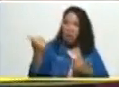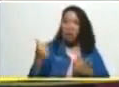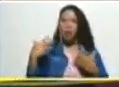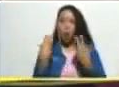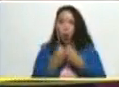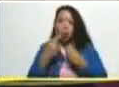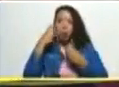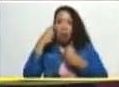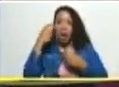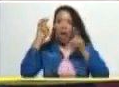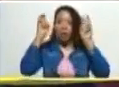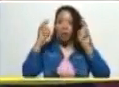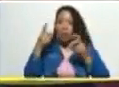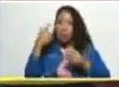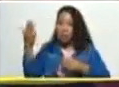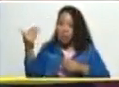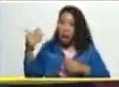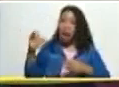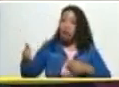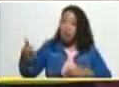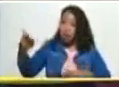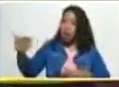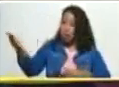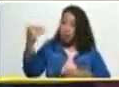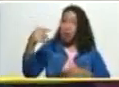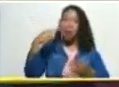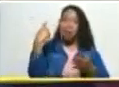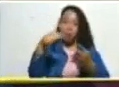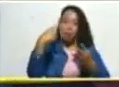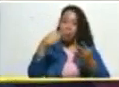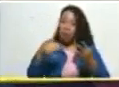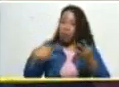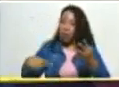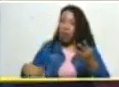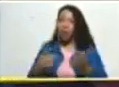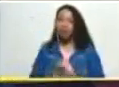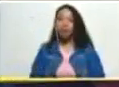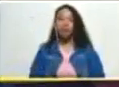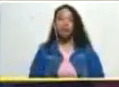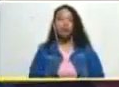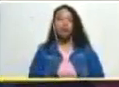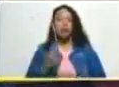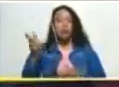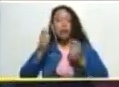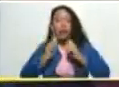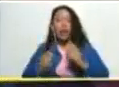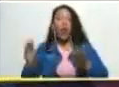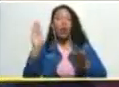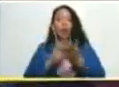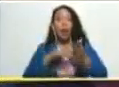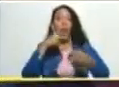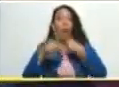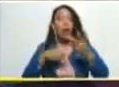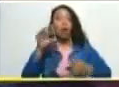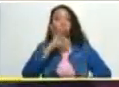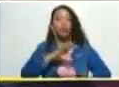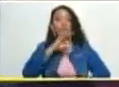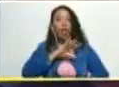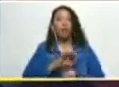Mira este tema este más importante Por esto por esto por esto se trata de repolitizar la sociedad